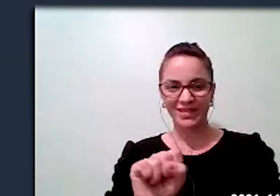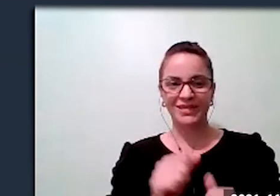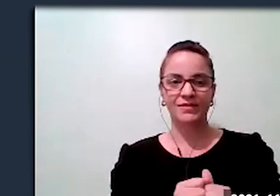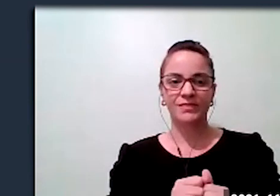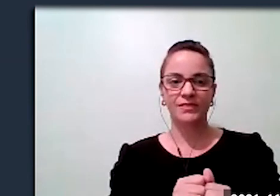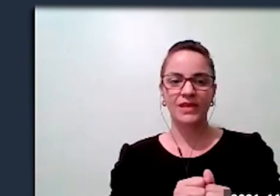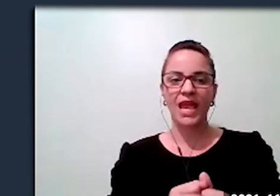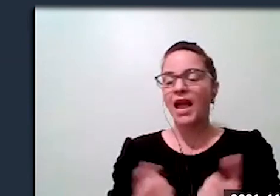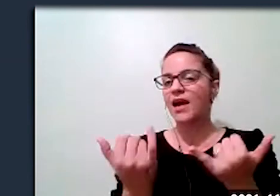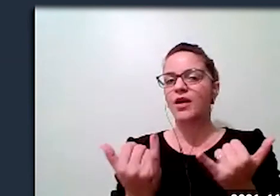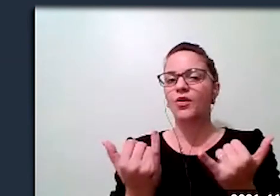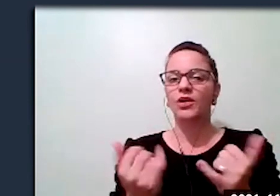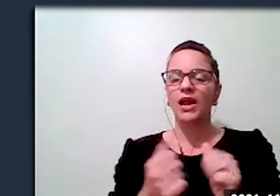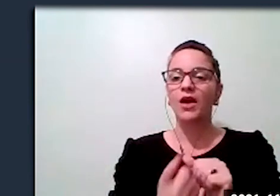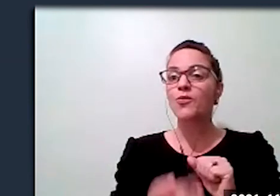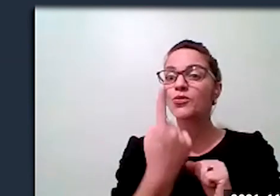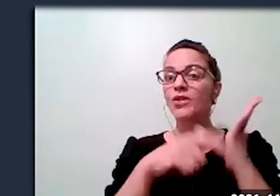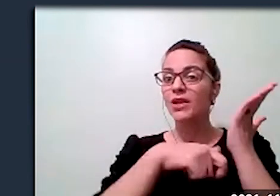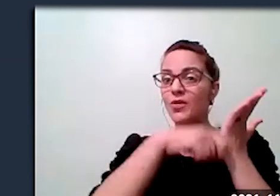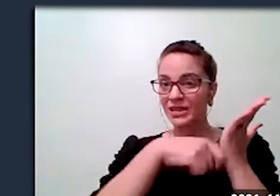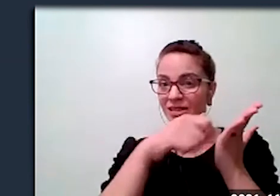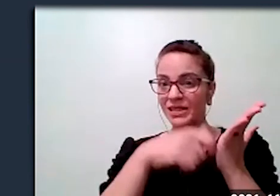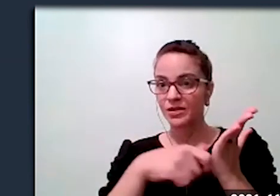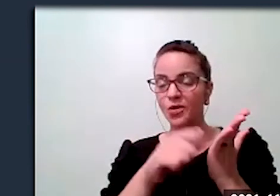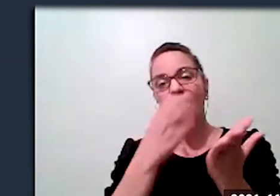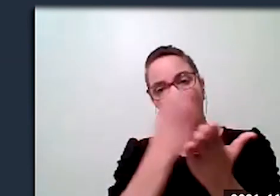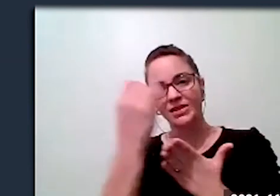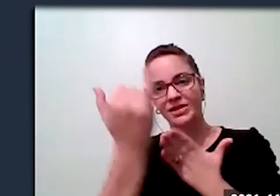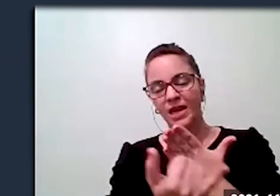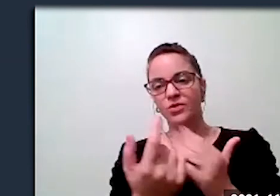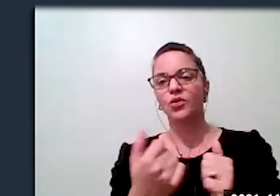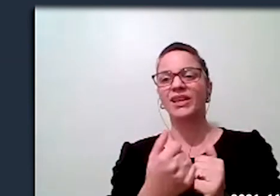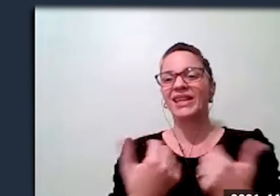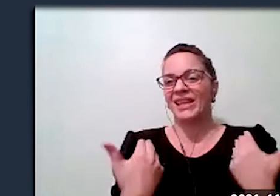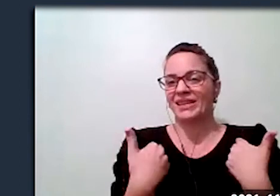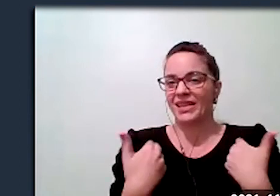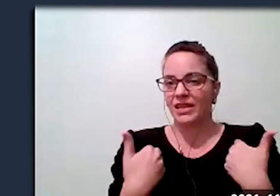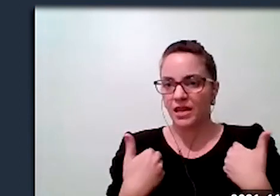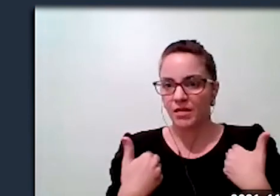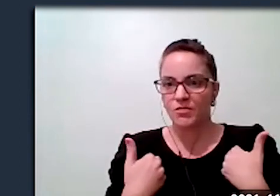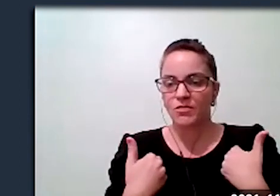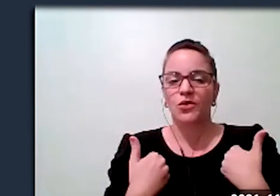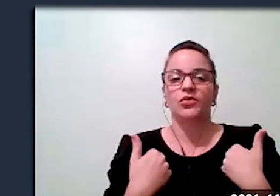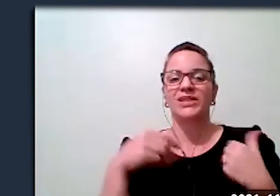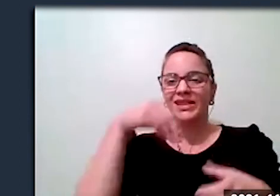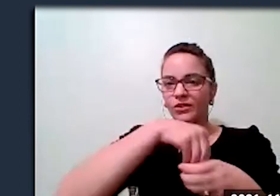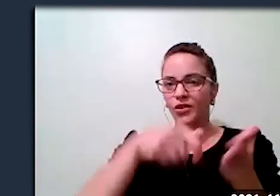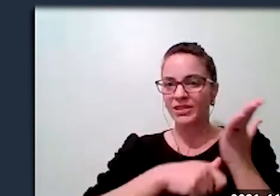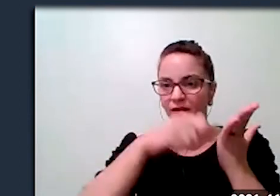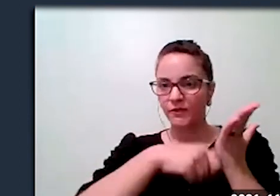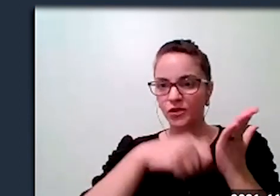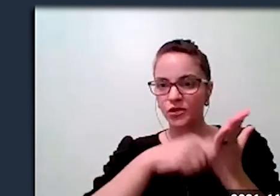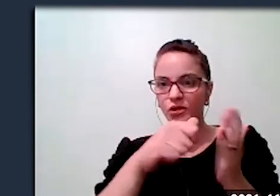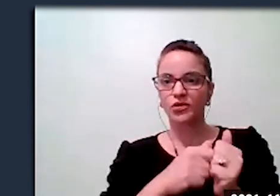primero de los artículos, de los ensayos que incluye este número conmemorativo, es de la autoría de